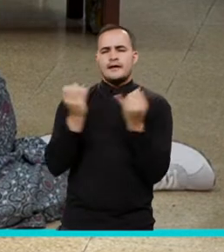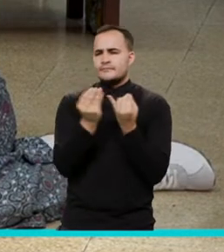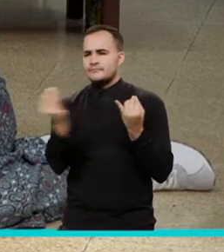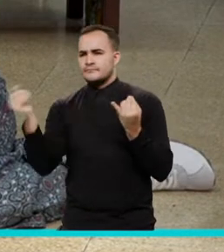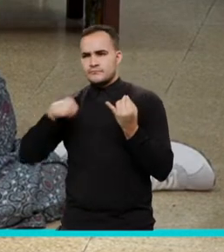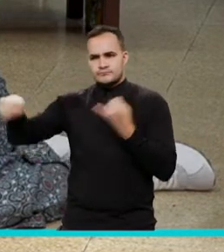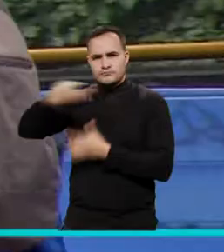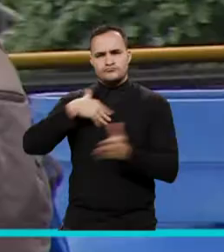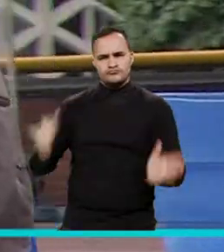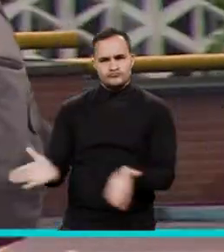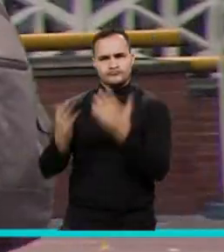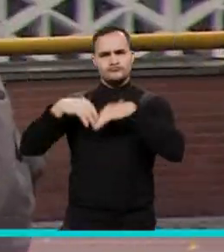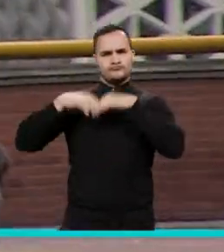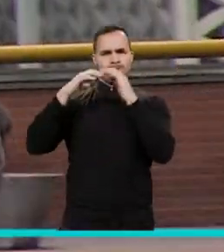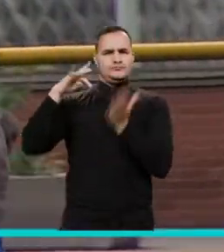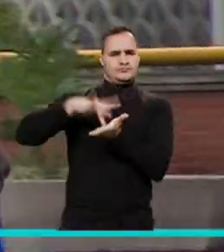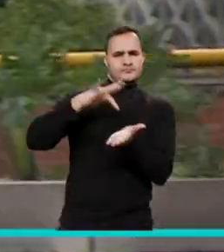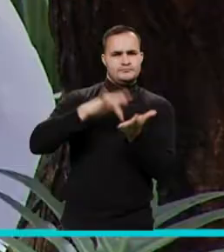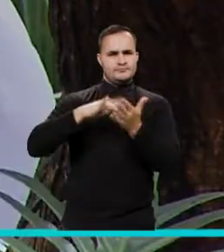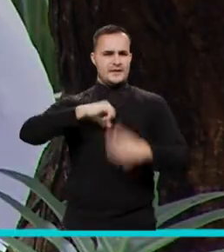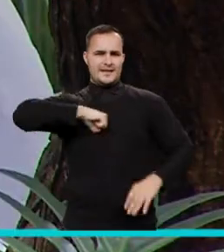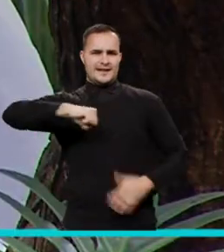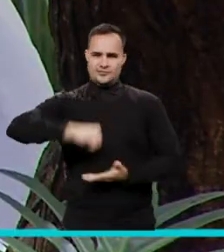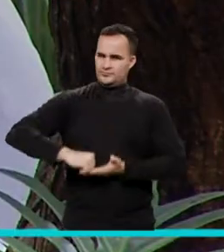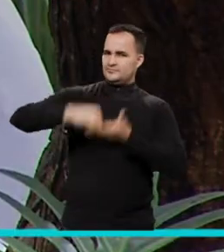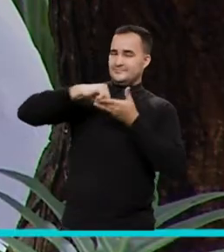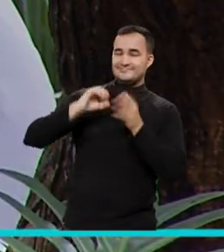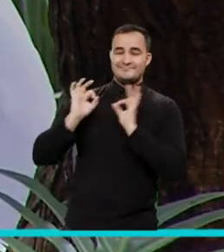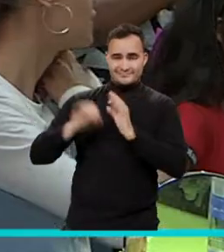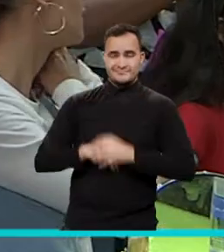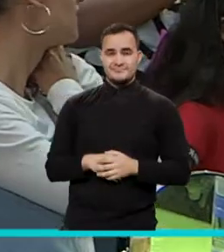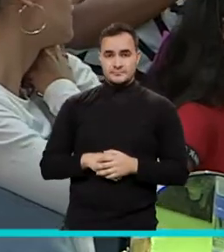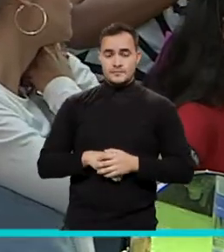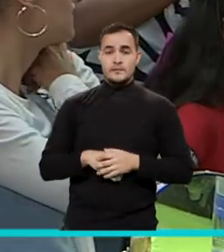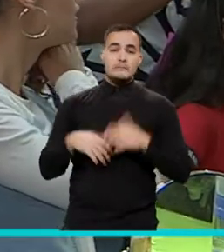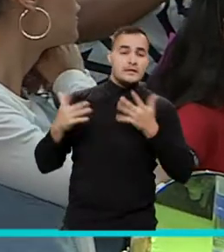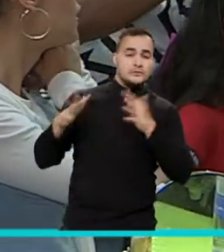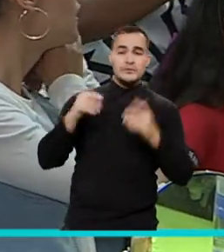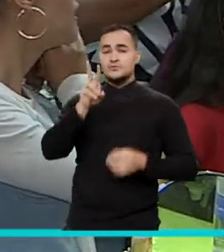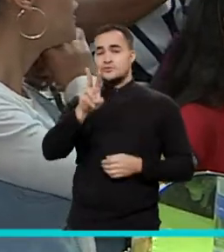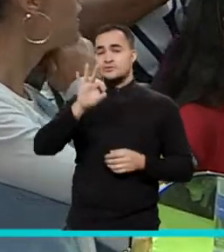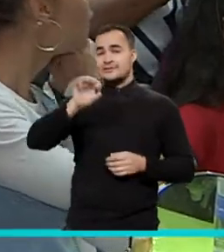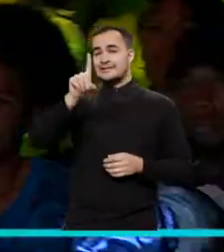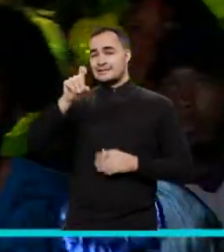derechos y participación, así como el restablecimiento de los derechos de los